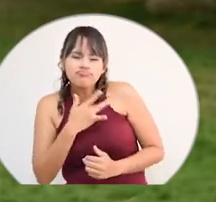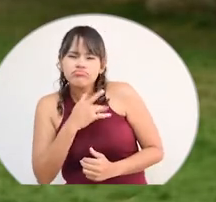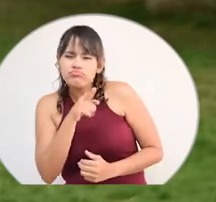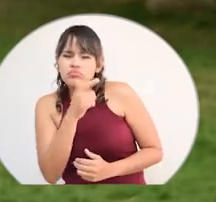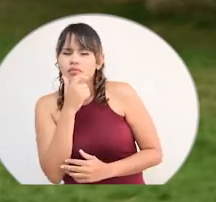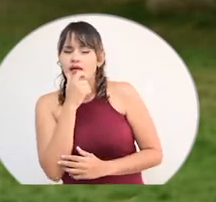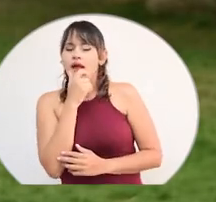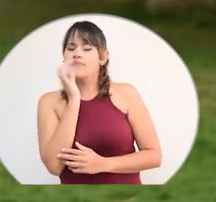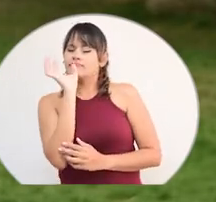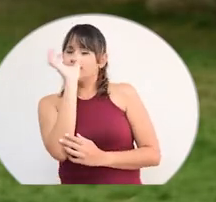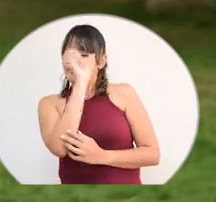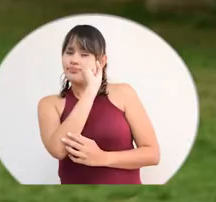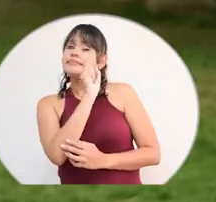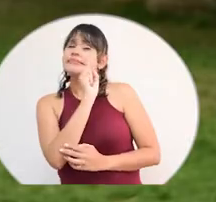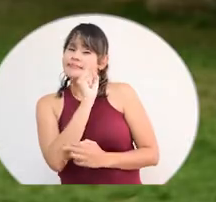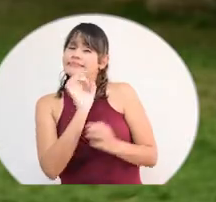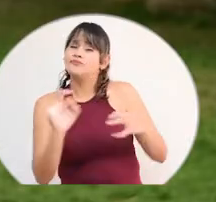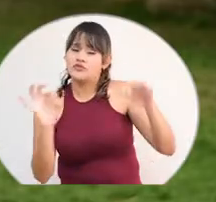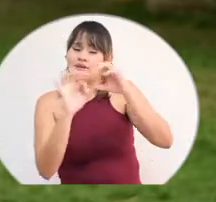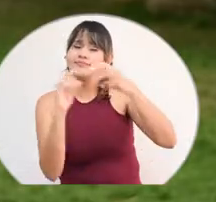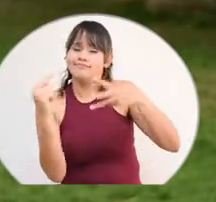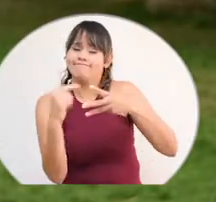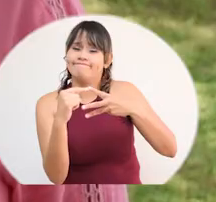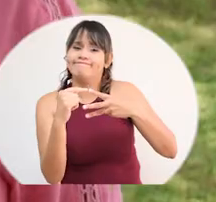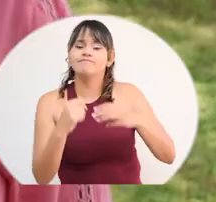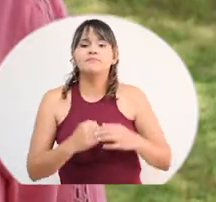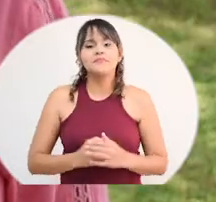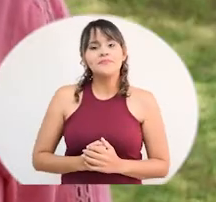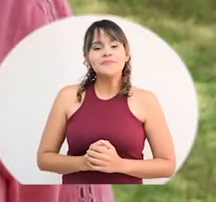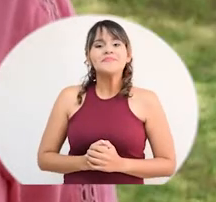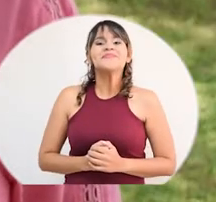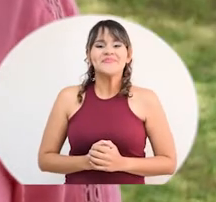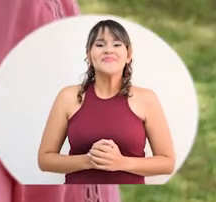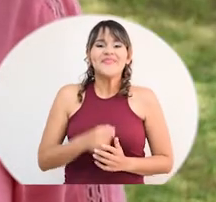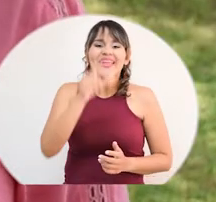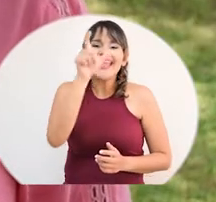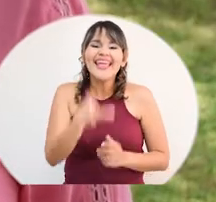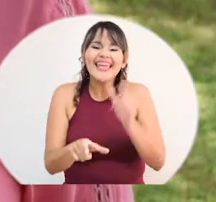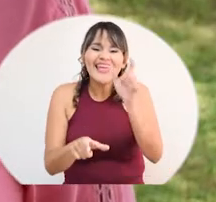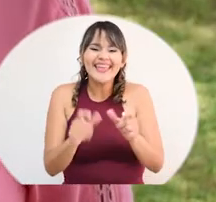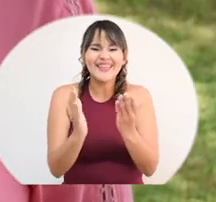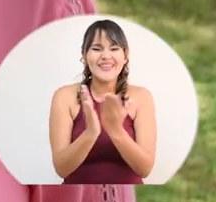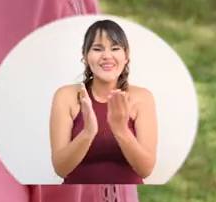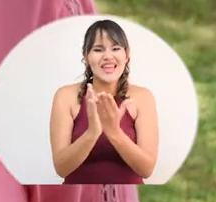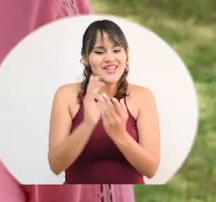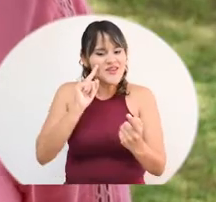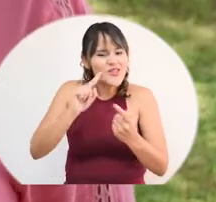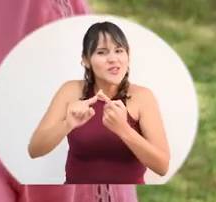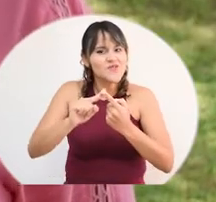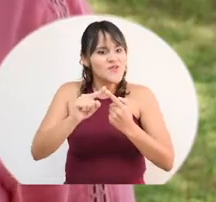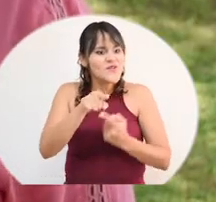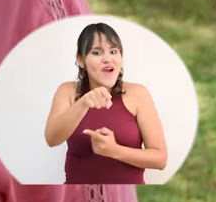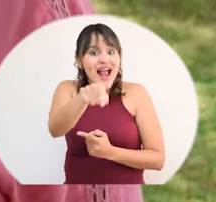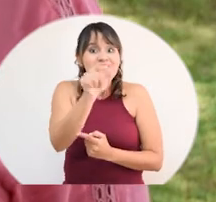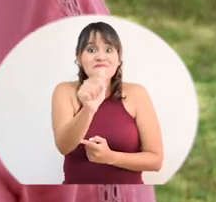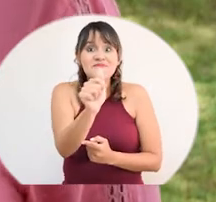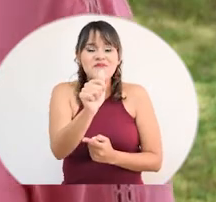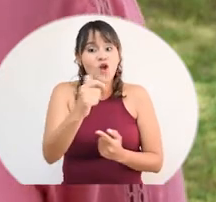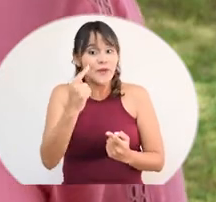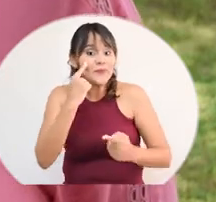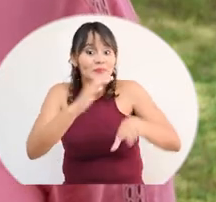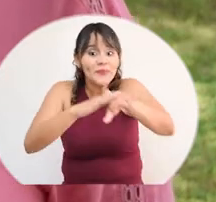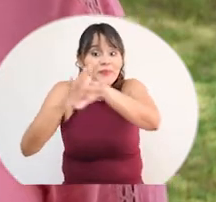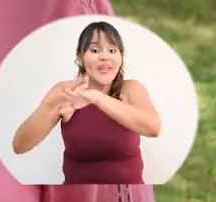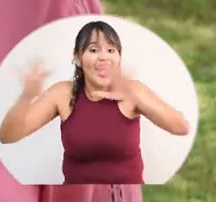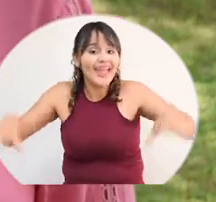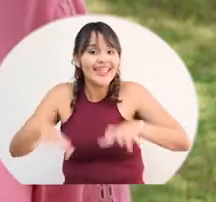poder ubicarnos como seres humanos para poder reconocernos el estudiante pueda ser capaz a través de una actividad que se planea pueda